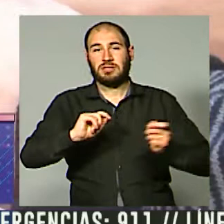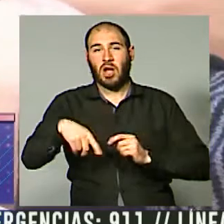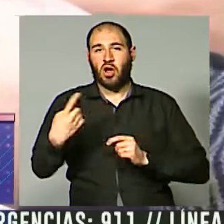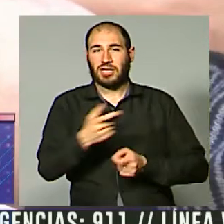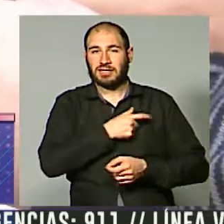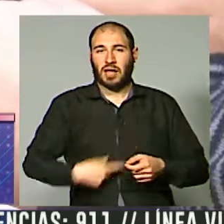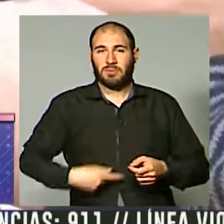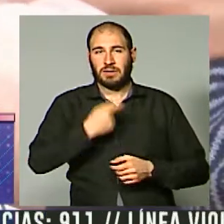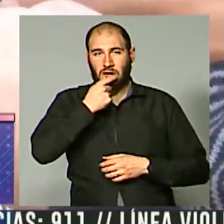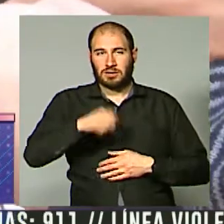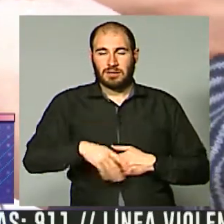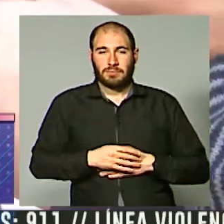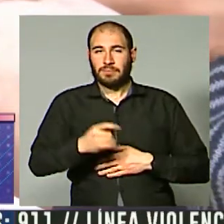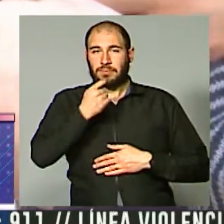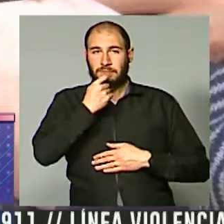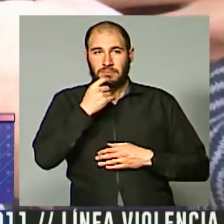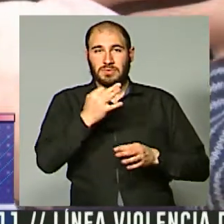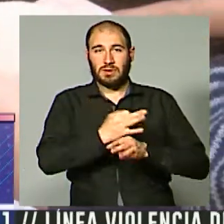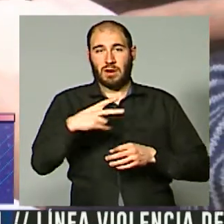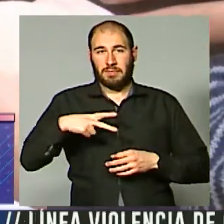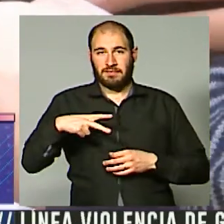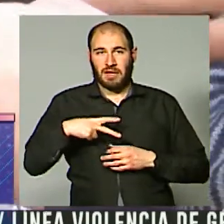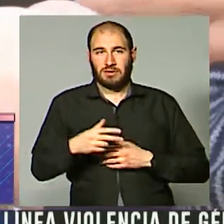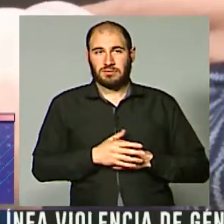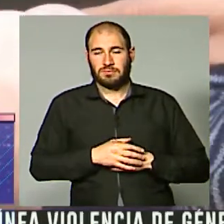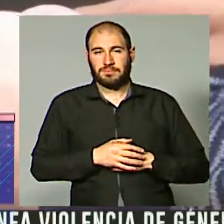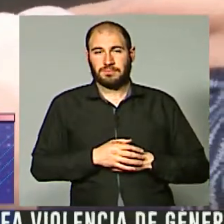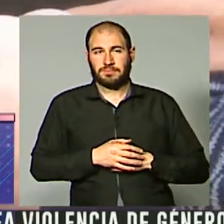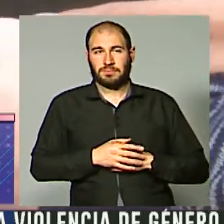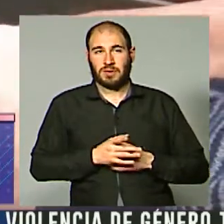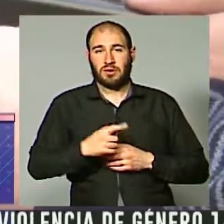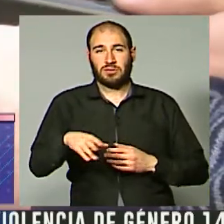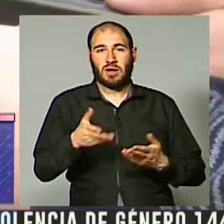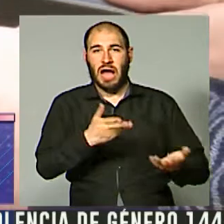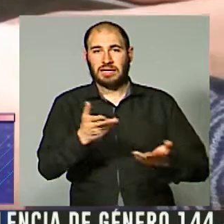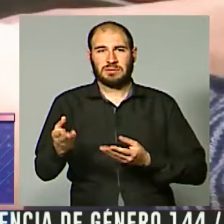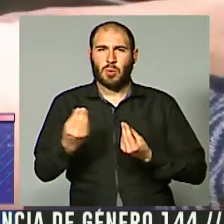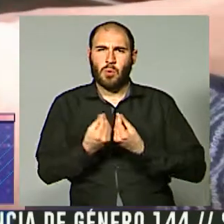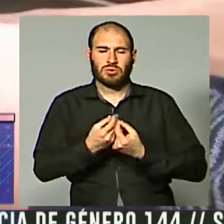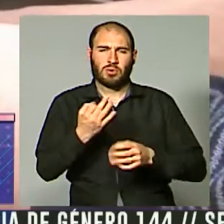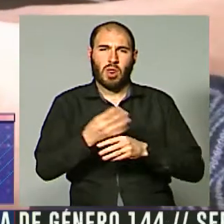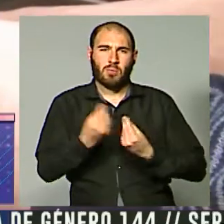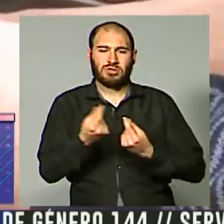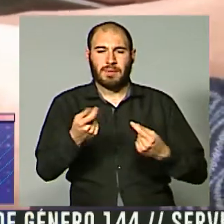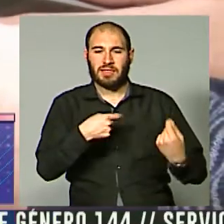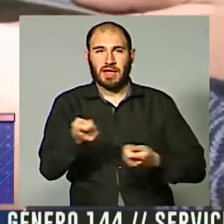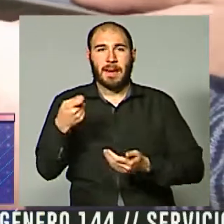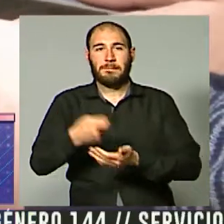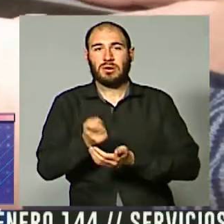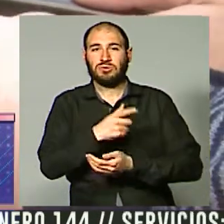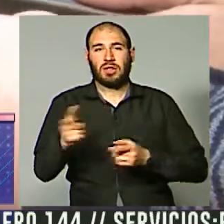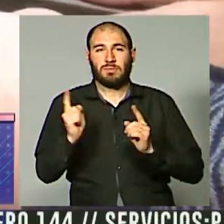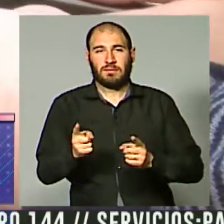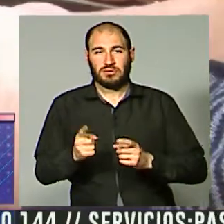Estado provincial, por ejemplo, los colegios privados, donde nosotros asistimos a la mayoría de los colegios privados en el pago de los sueldos a